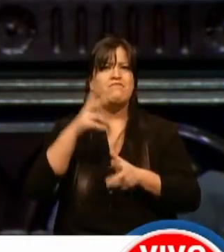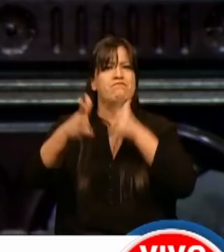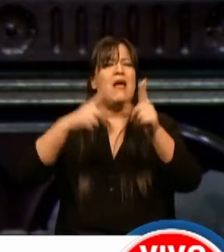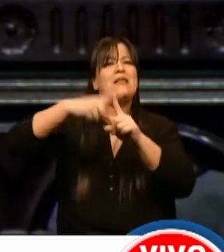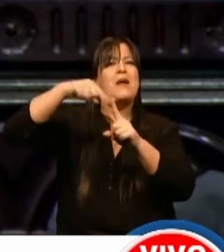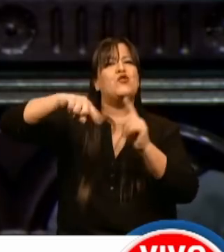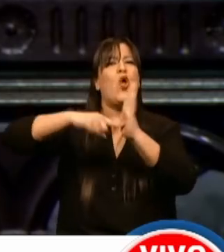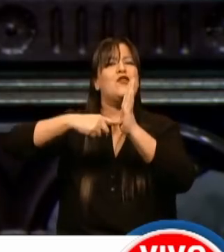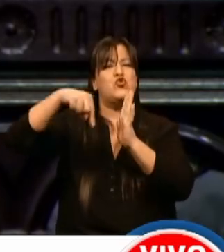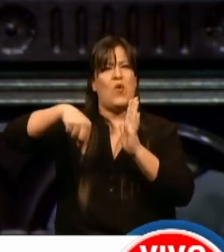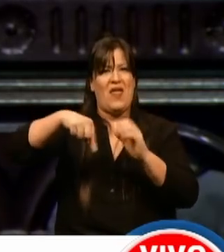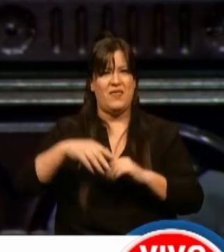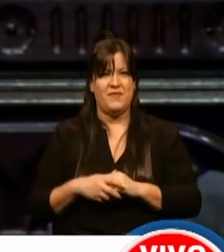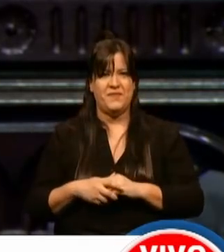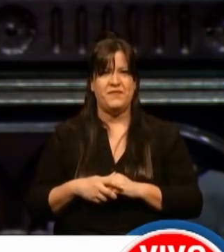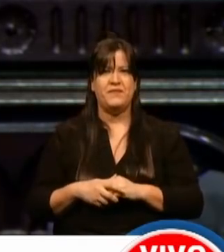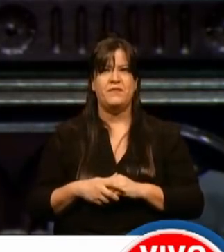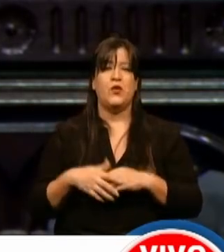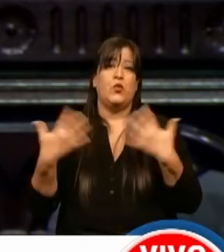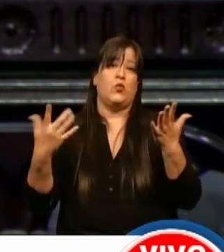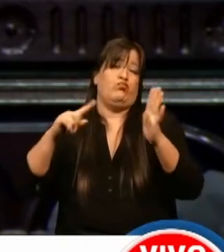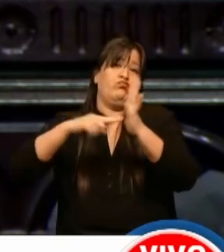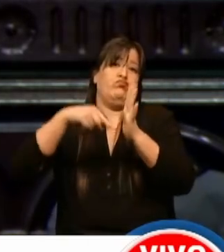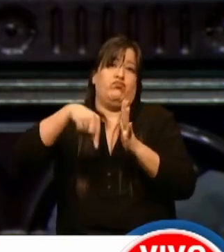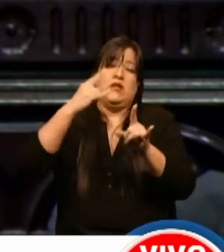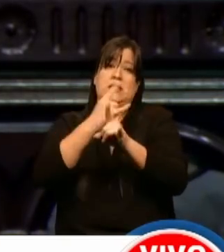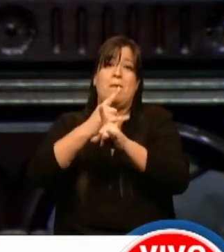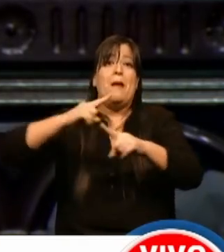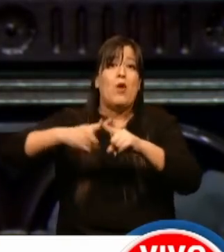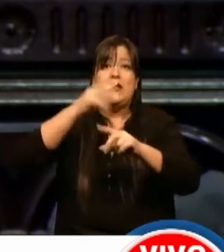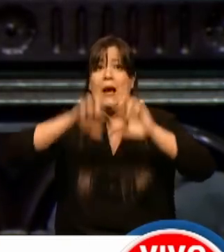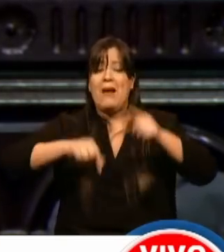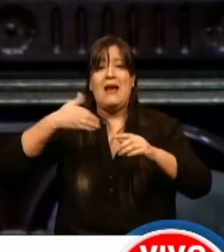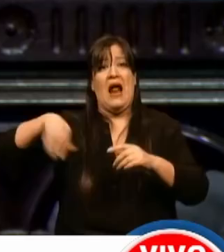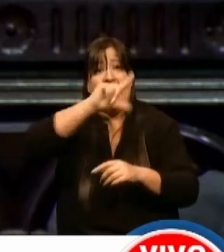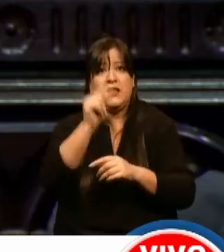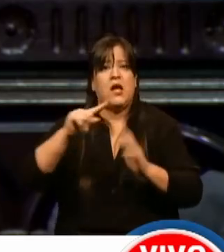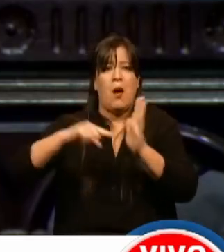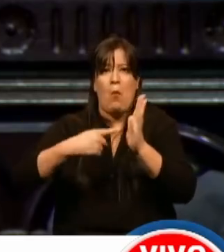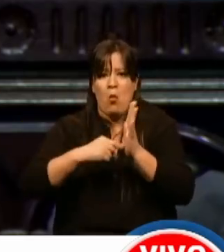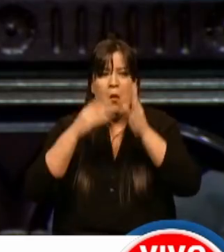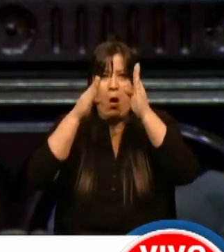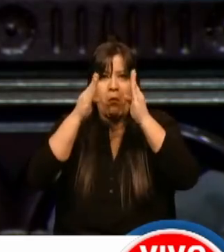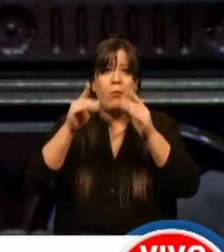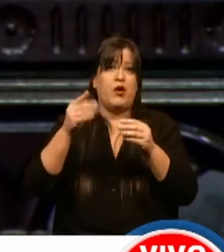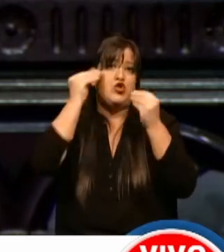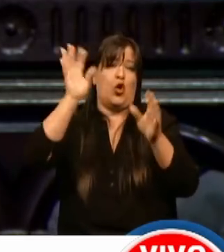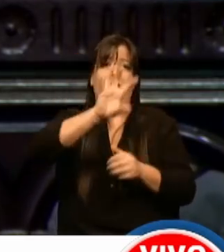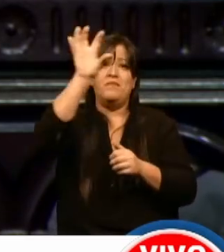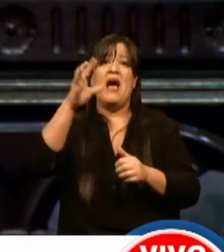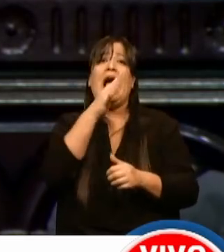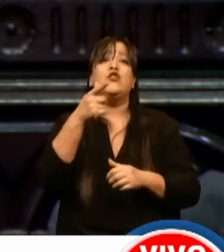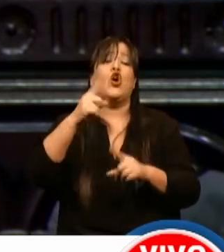cuál es la temperatura en la ciudad de Buenos Aires, tan porteñocéntrica a veces la política argentina, olvidándose del interior. 14